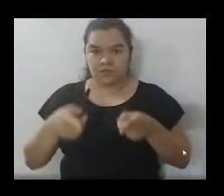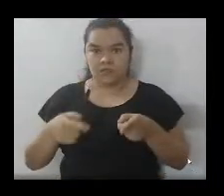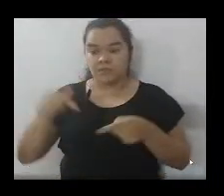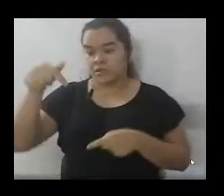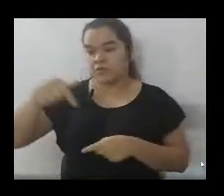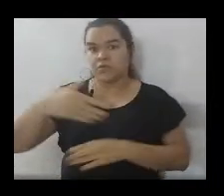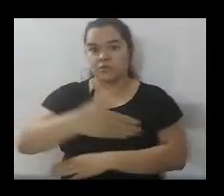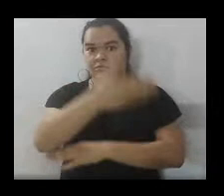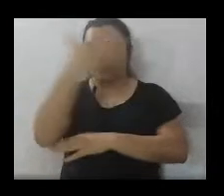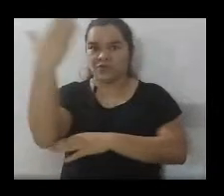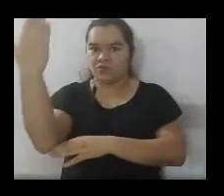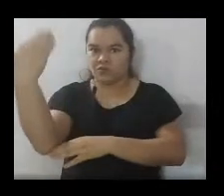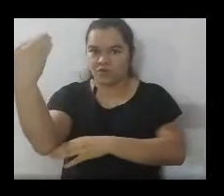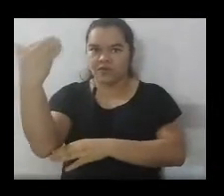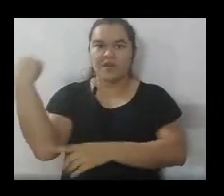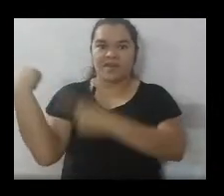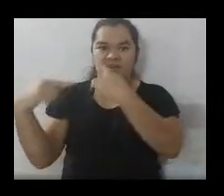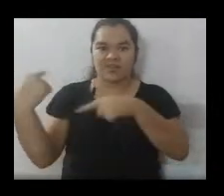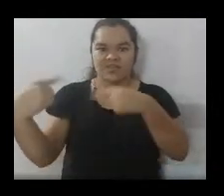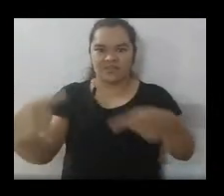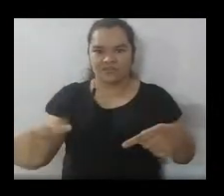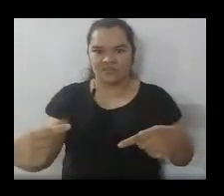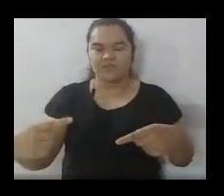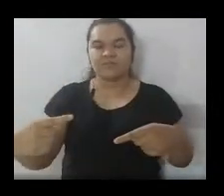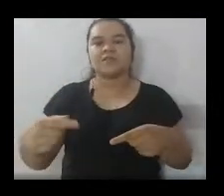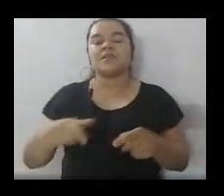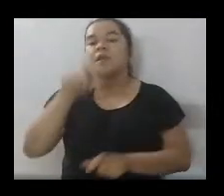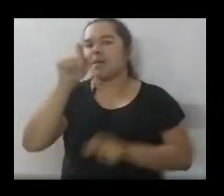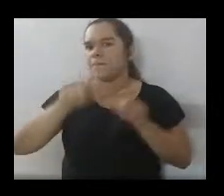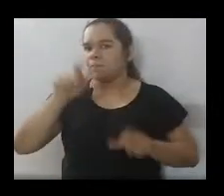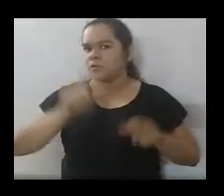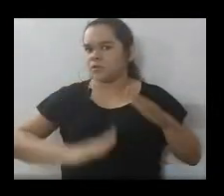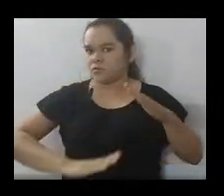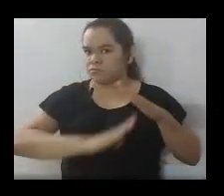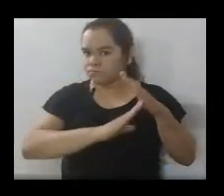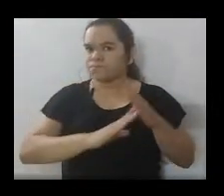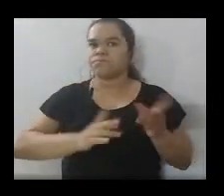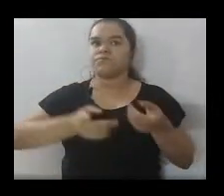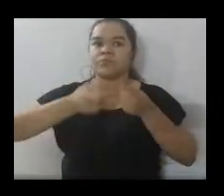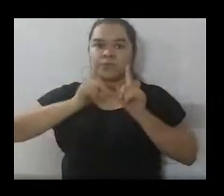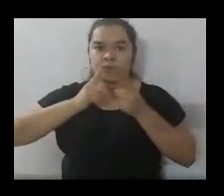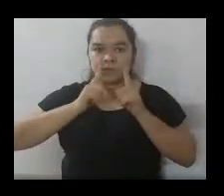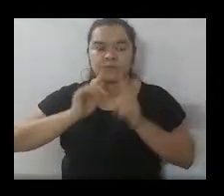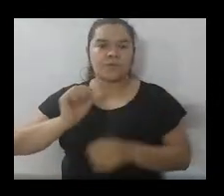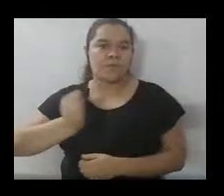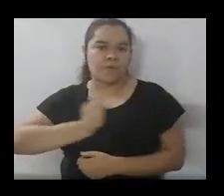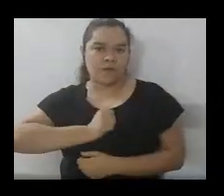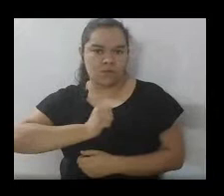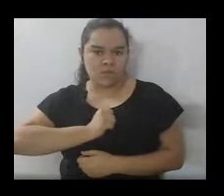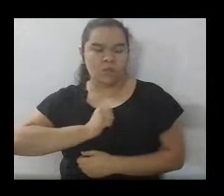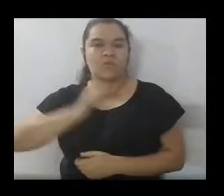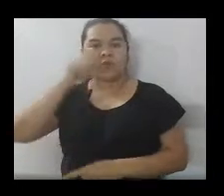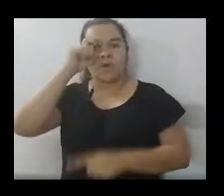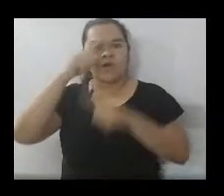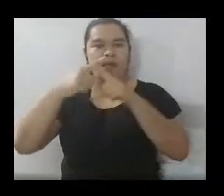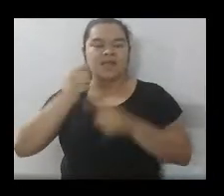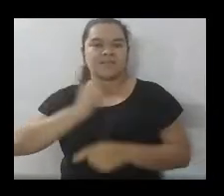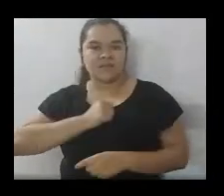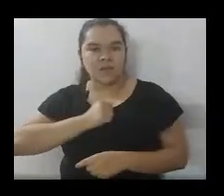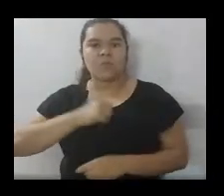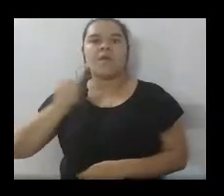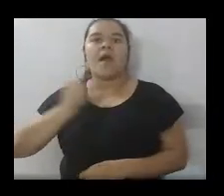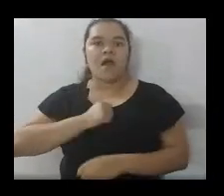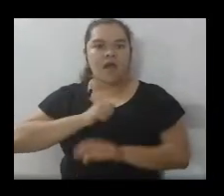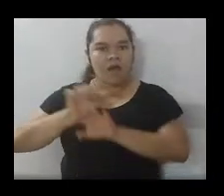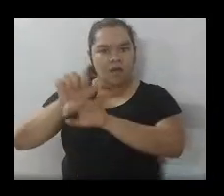están participando de estas jornadas informativas autoridades, docentes, estudiantes, graduados y graduadas de la UNE, quienes